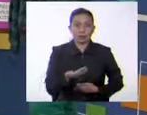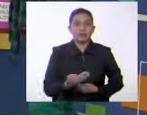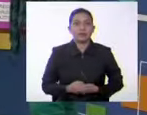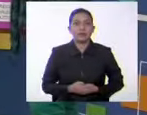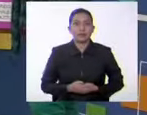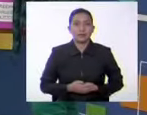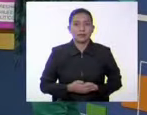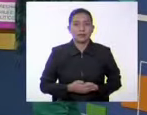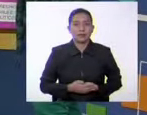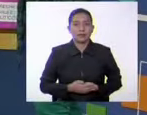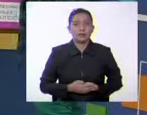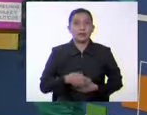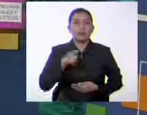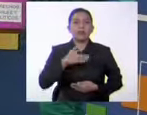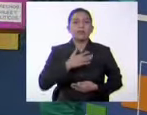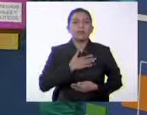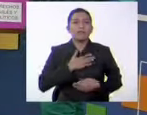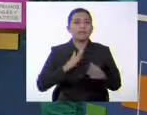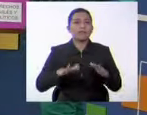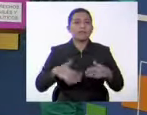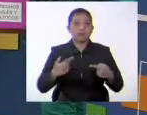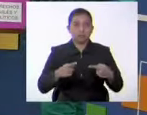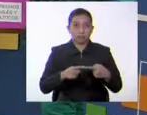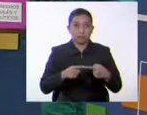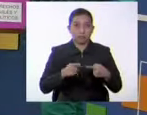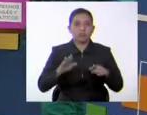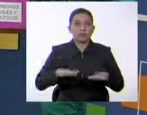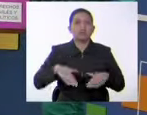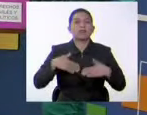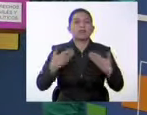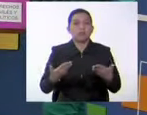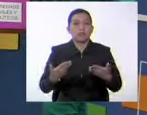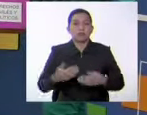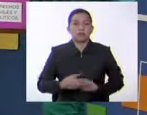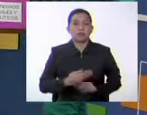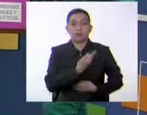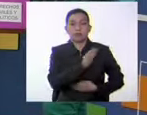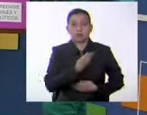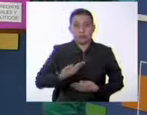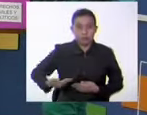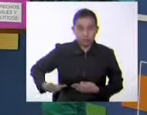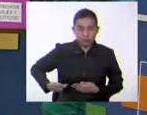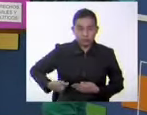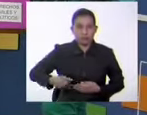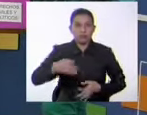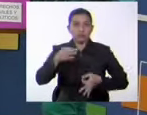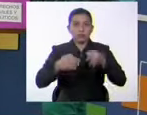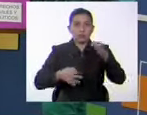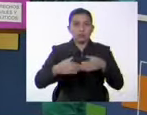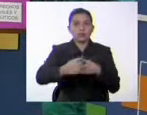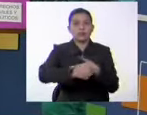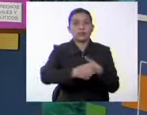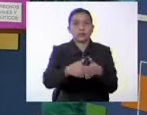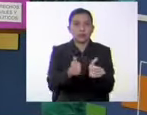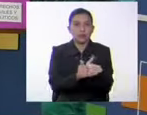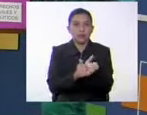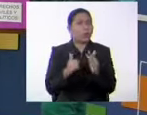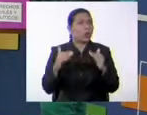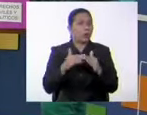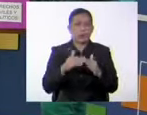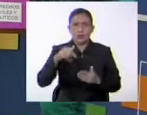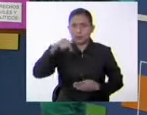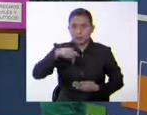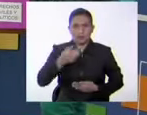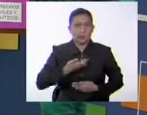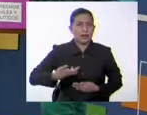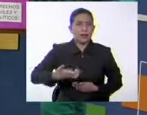división de poderes constaba en ejecutivo, legislativo y judicial, como el que nosotros podemos ver en nuestro